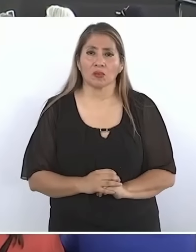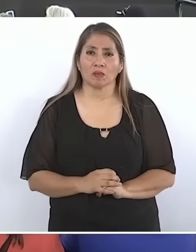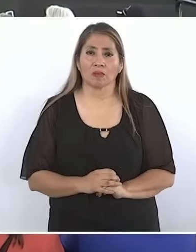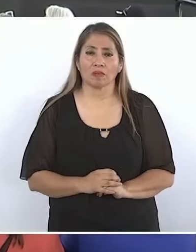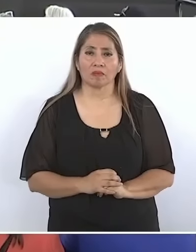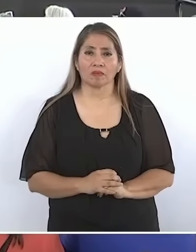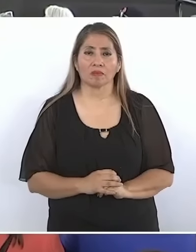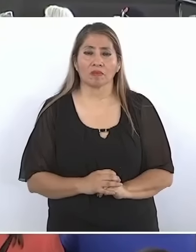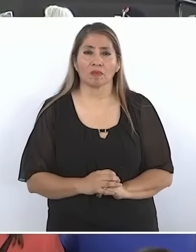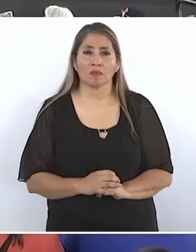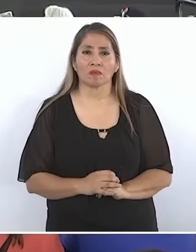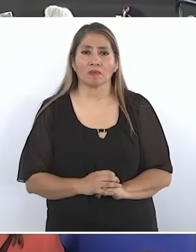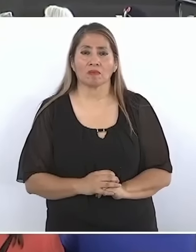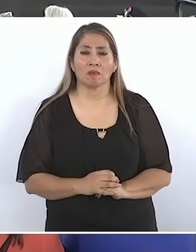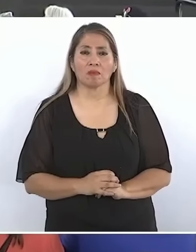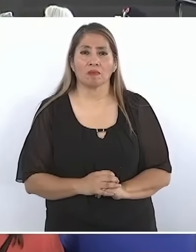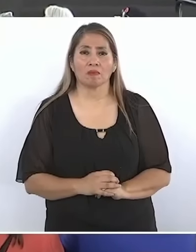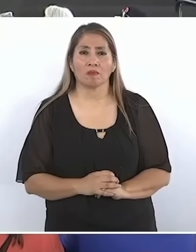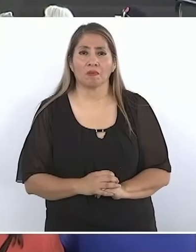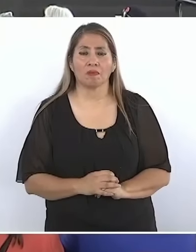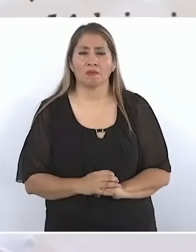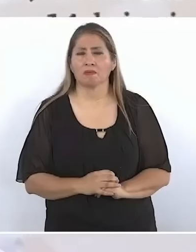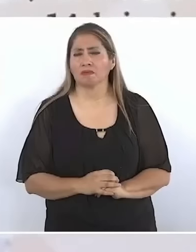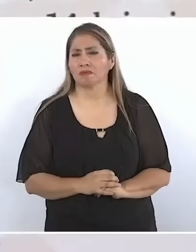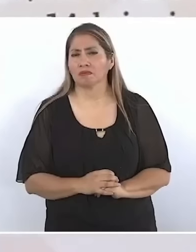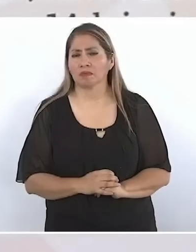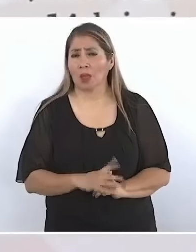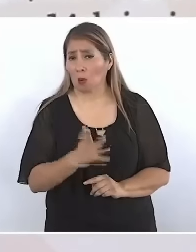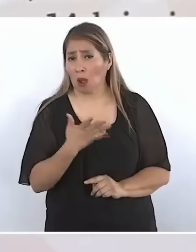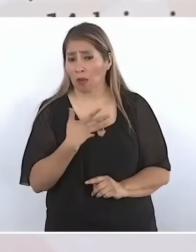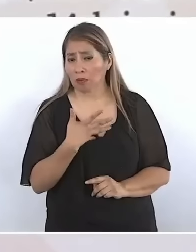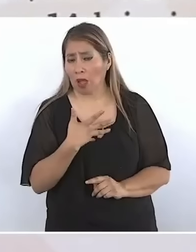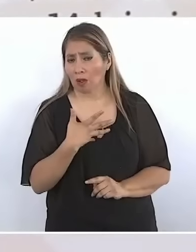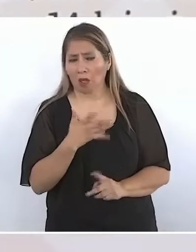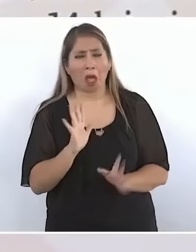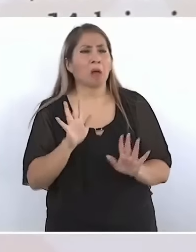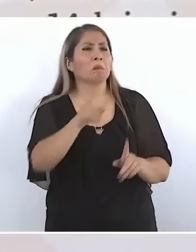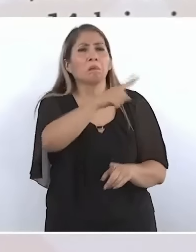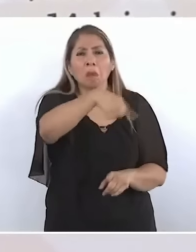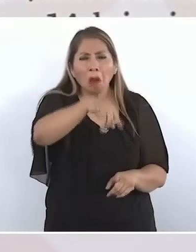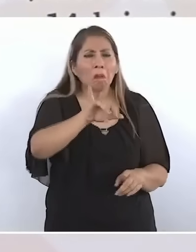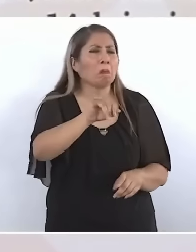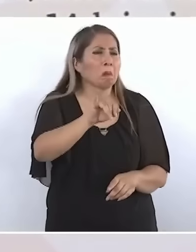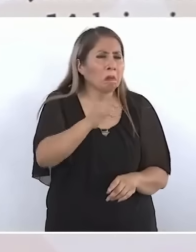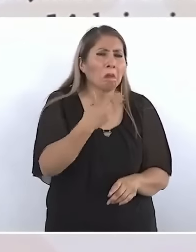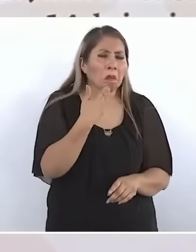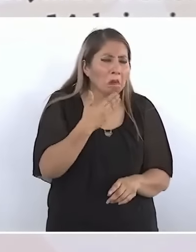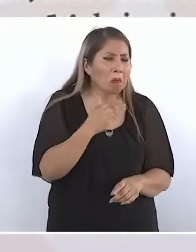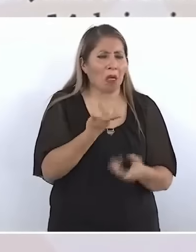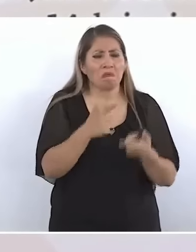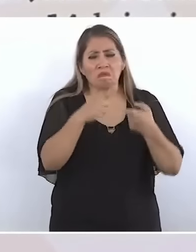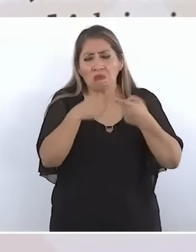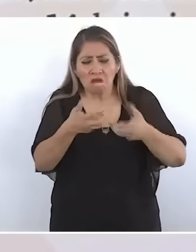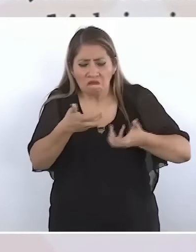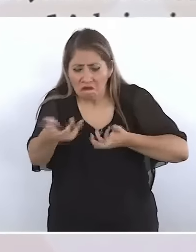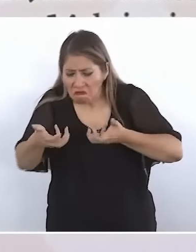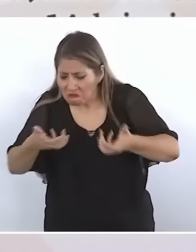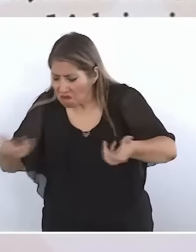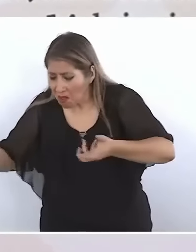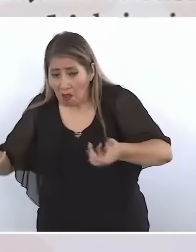también que celebrar. Porque tenemos diferencias, desde luego, pero no